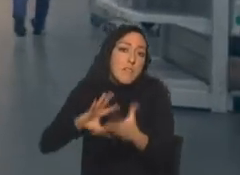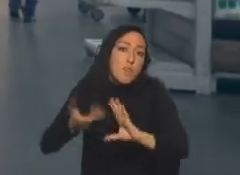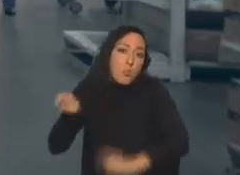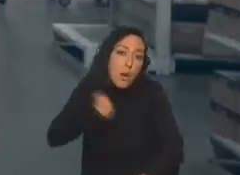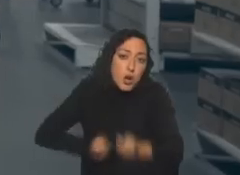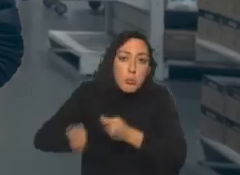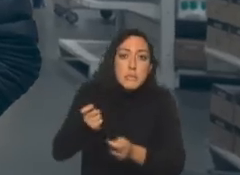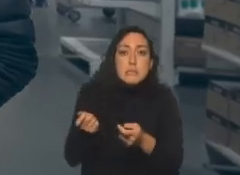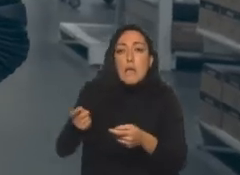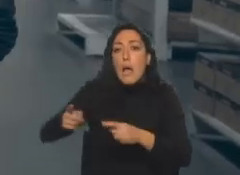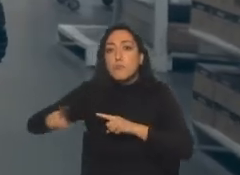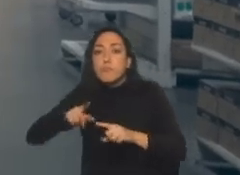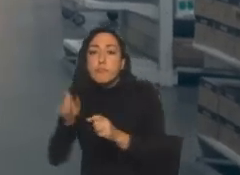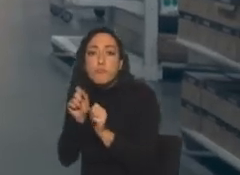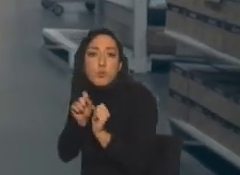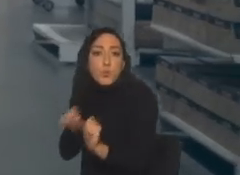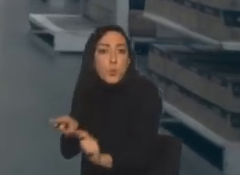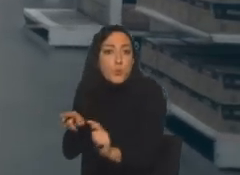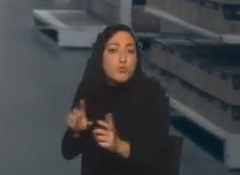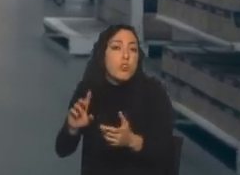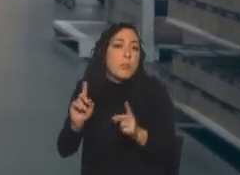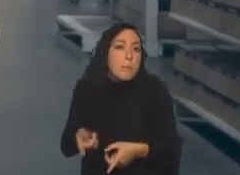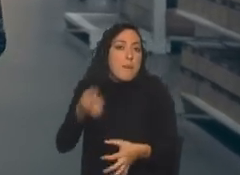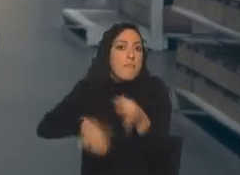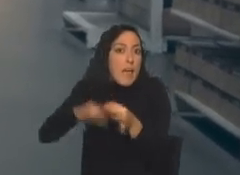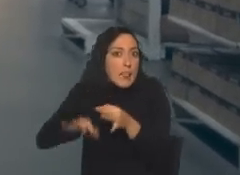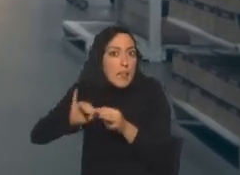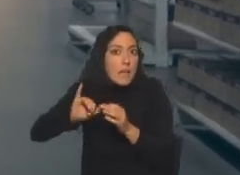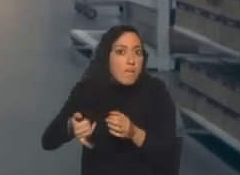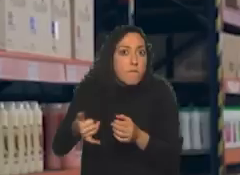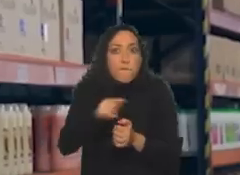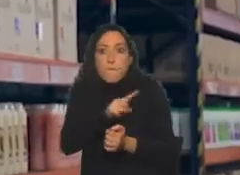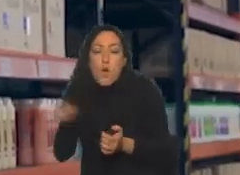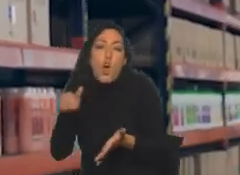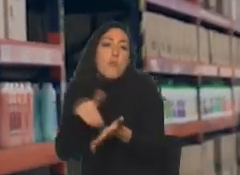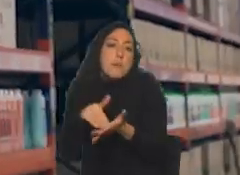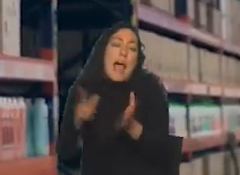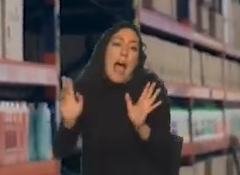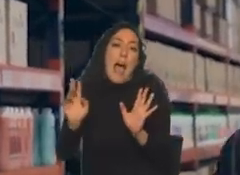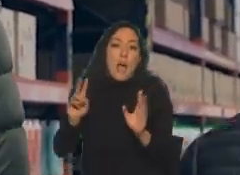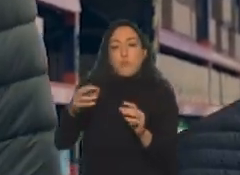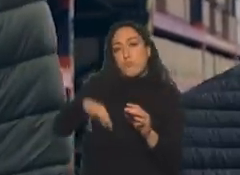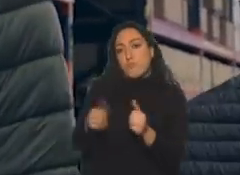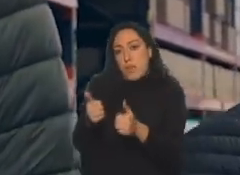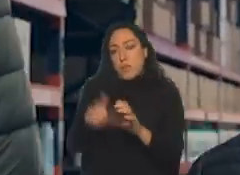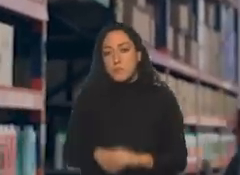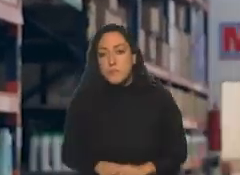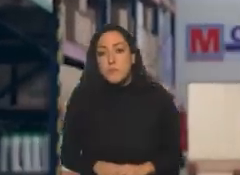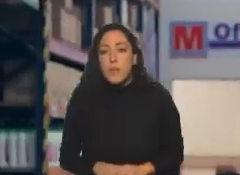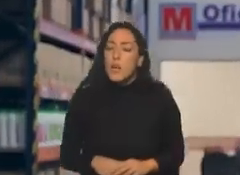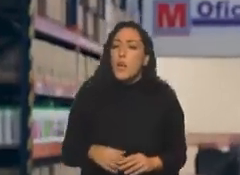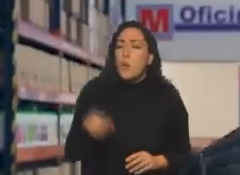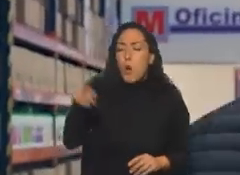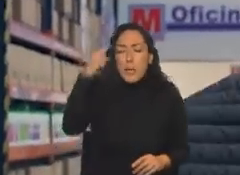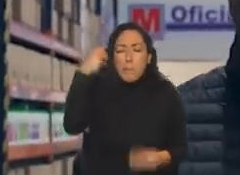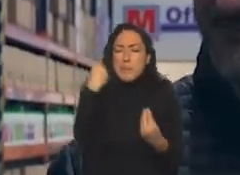gestión, su fuerza de venta, genera su rentabilidad. ¿Qué pensás cuando dicen que los precios que